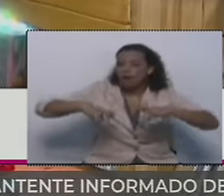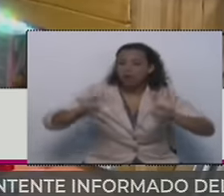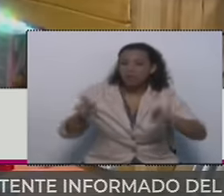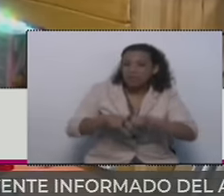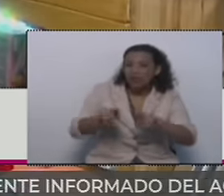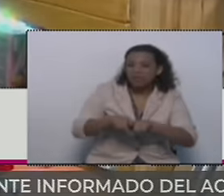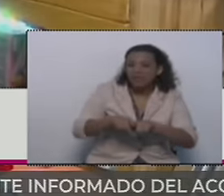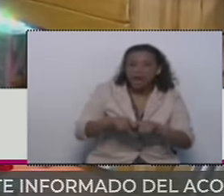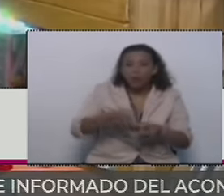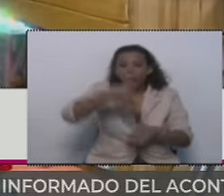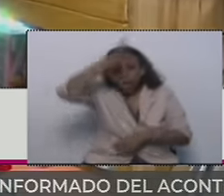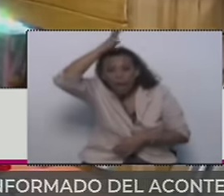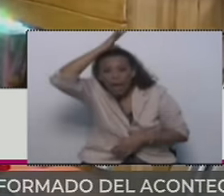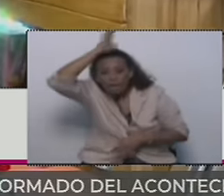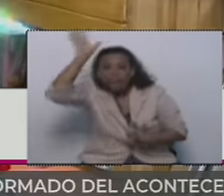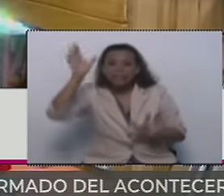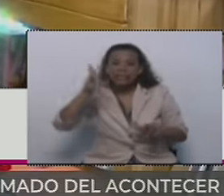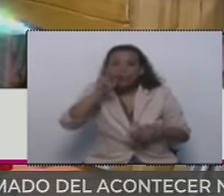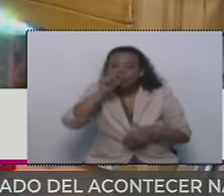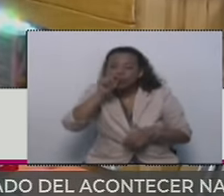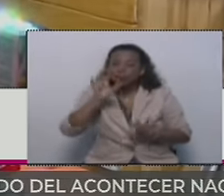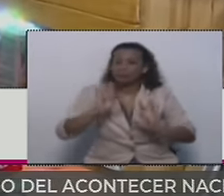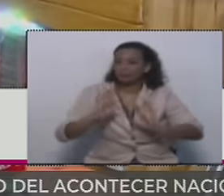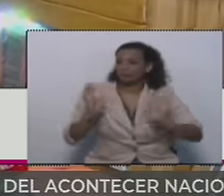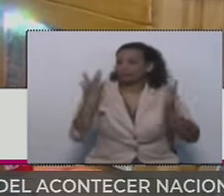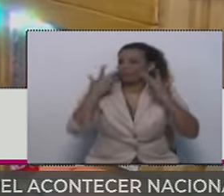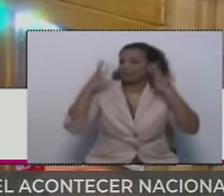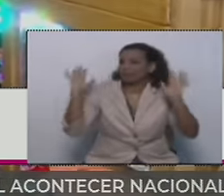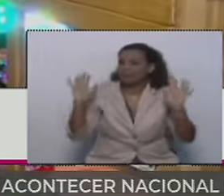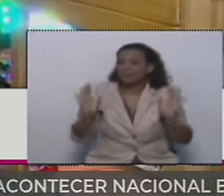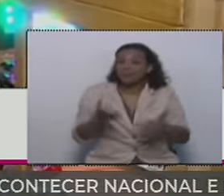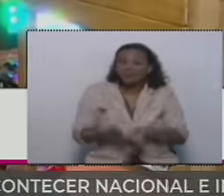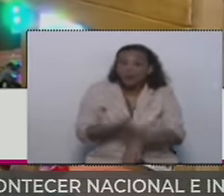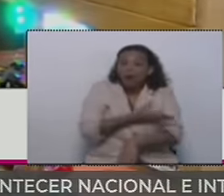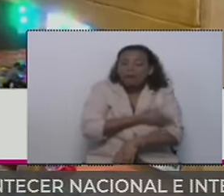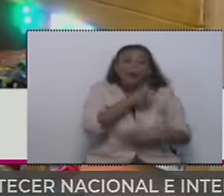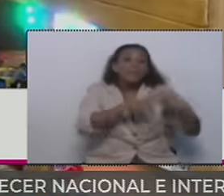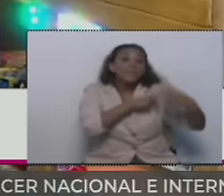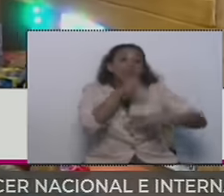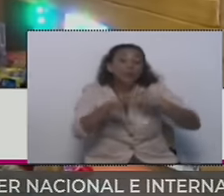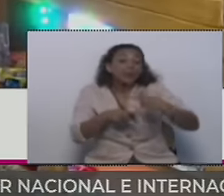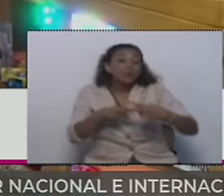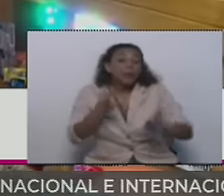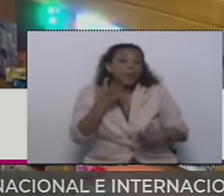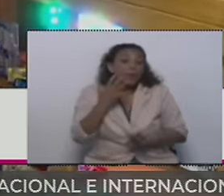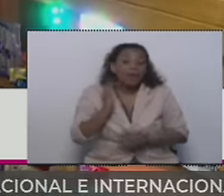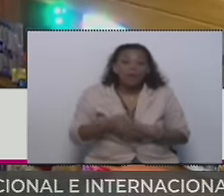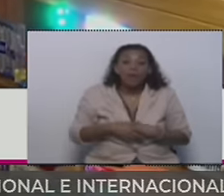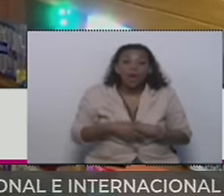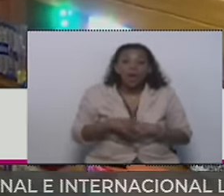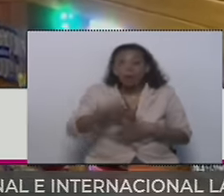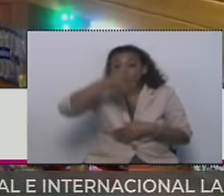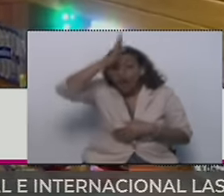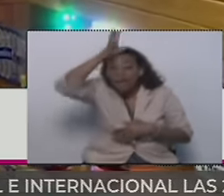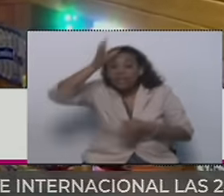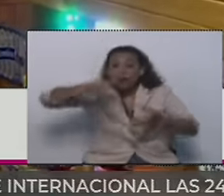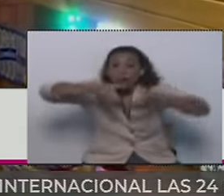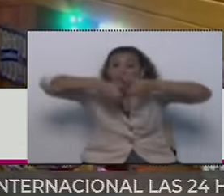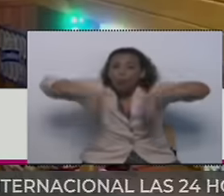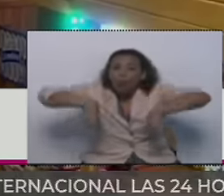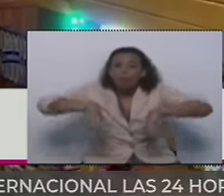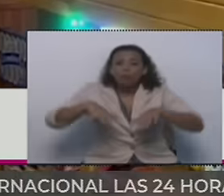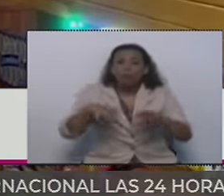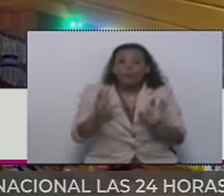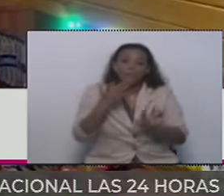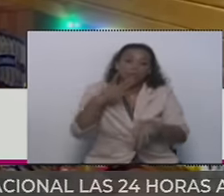ahí con su gallina. Nosotros tenemos, nosotros antes estábamos produciendo con gallinas ponedoras, pero